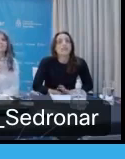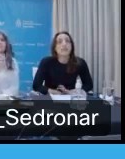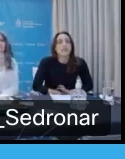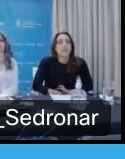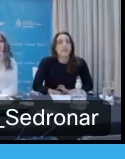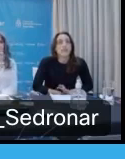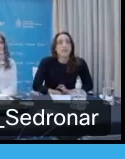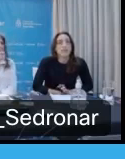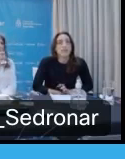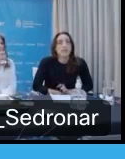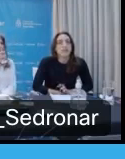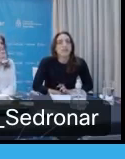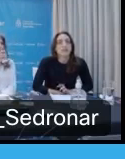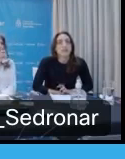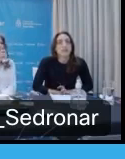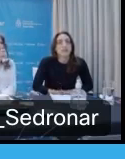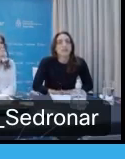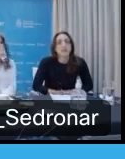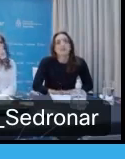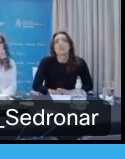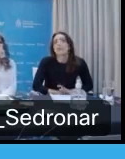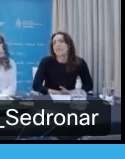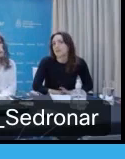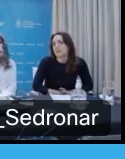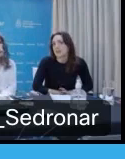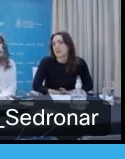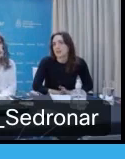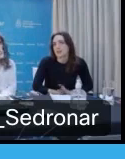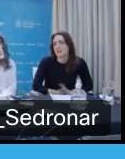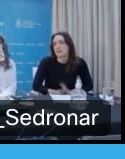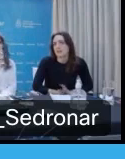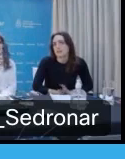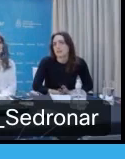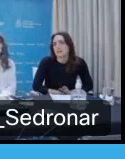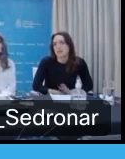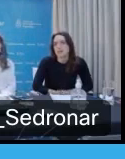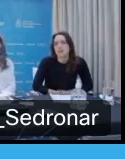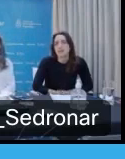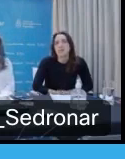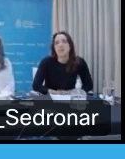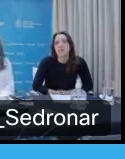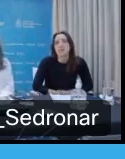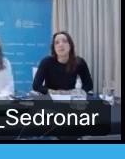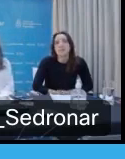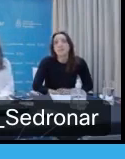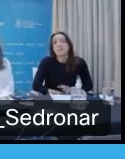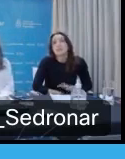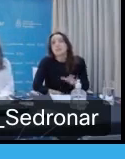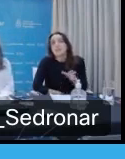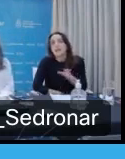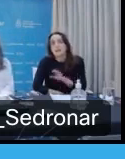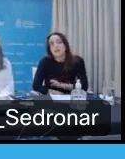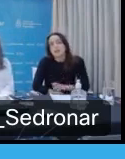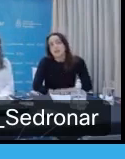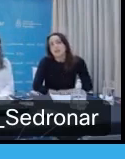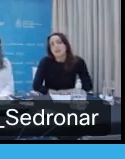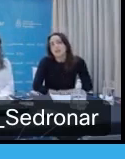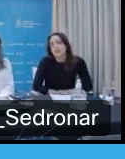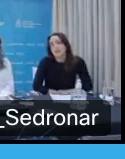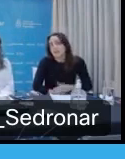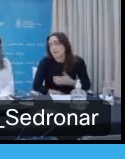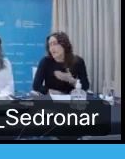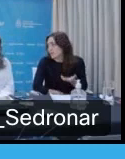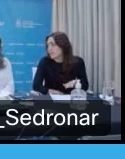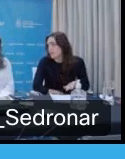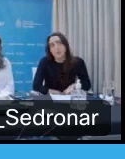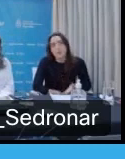por los materiales, ¿no? Entiendo que preguntan por el Power, se los podemos pasar, así que quédense tranquilos que se los podemos enviar. Y la capacitación está siendo